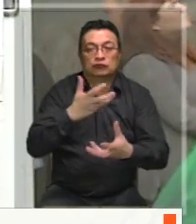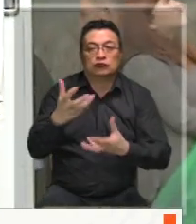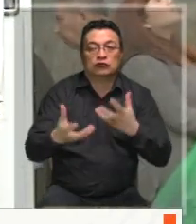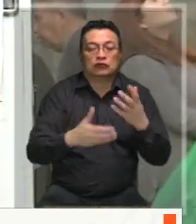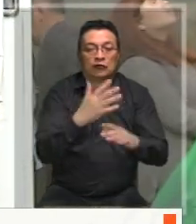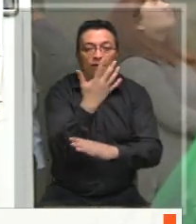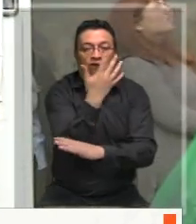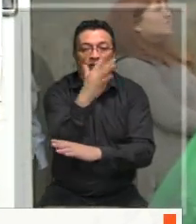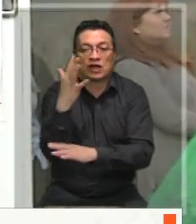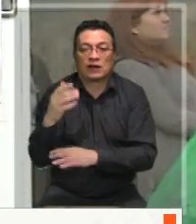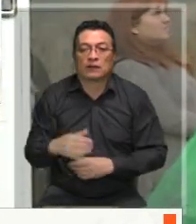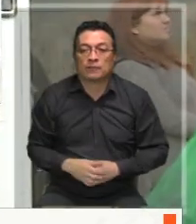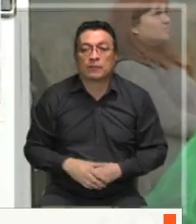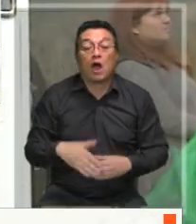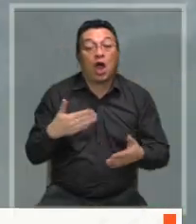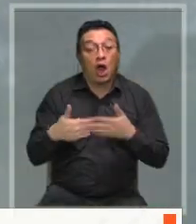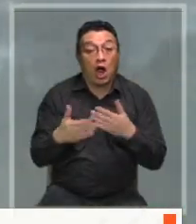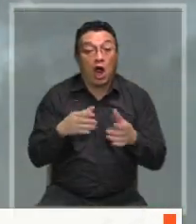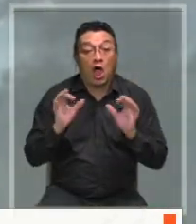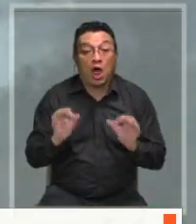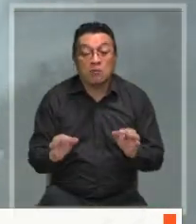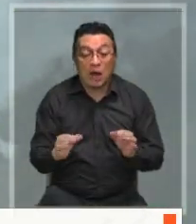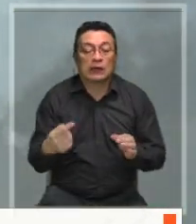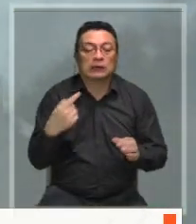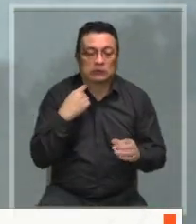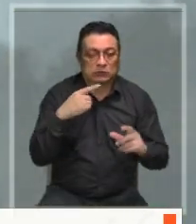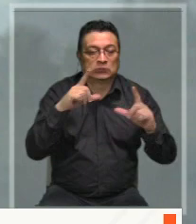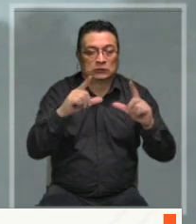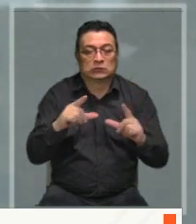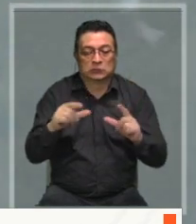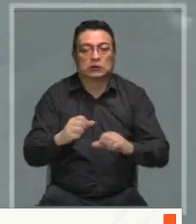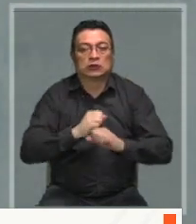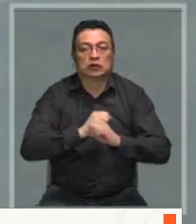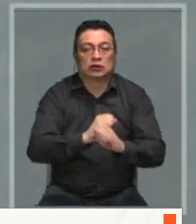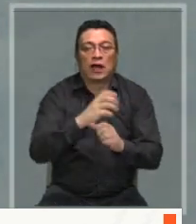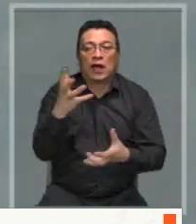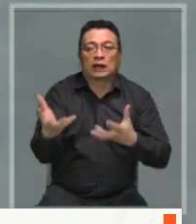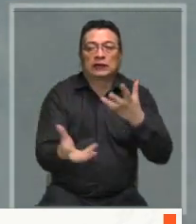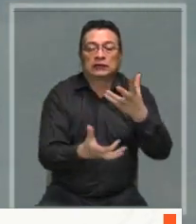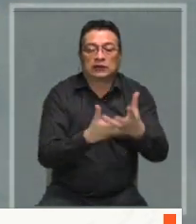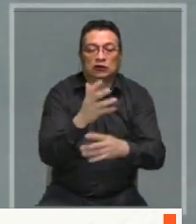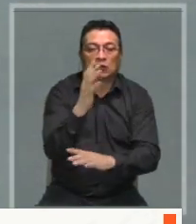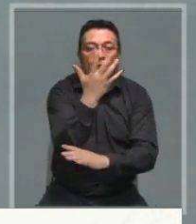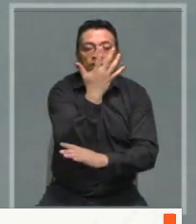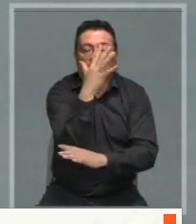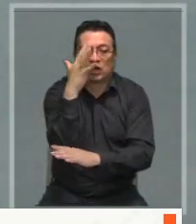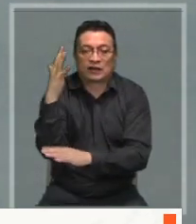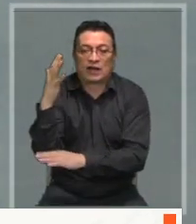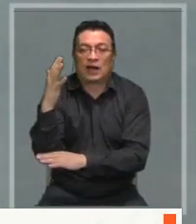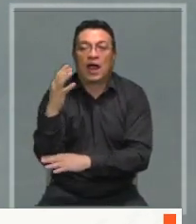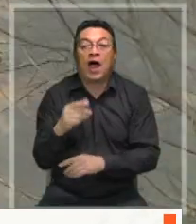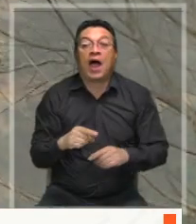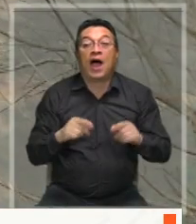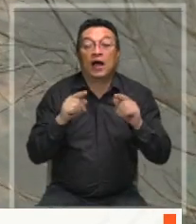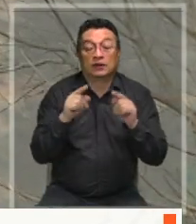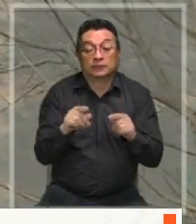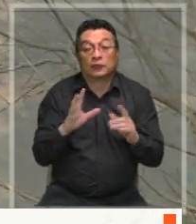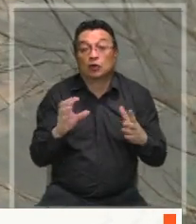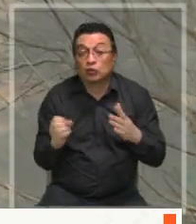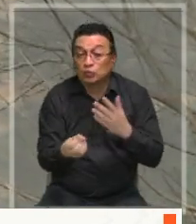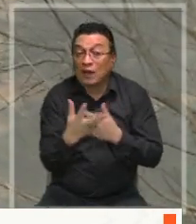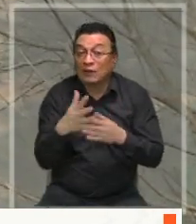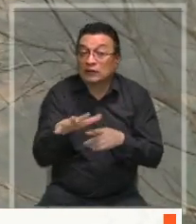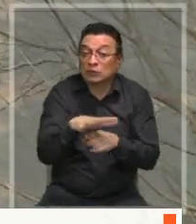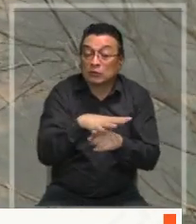Lo normal en esta época es que se disminuyan los recursos para combatir incendios forestales, pero tal vez las nuevas circunstancias